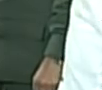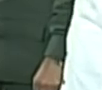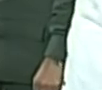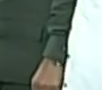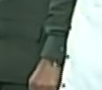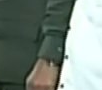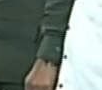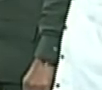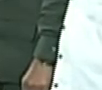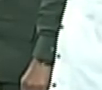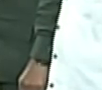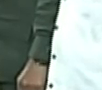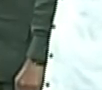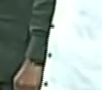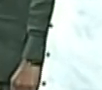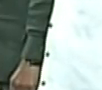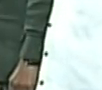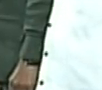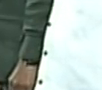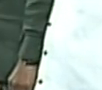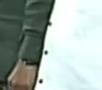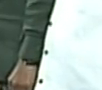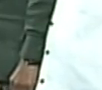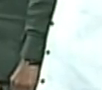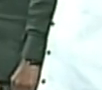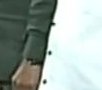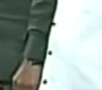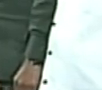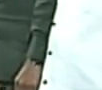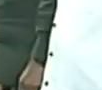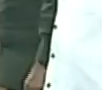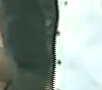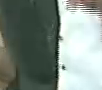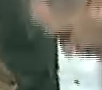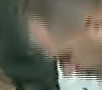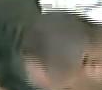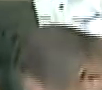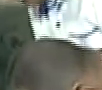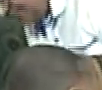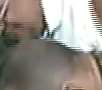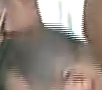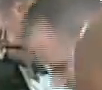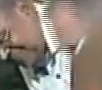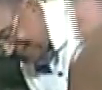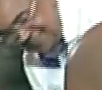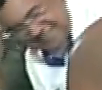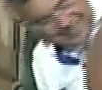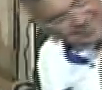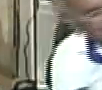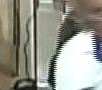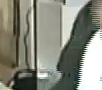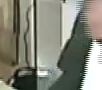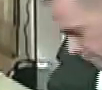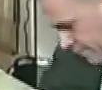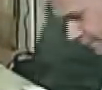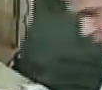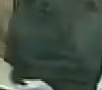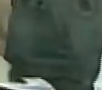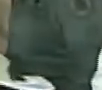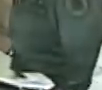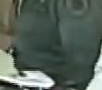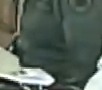al pueblo venezolano del contagio del COVID. Han sido habilitados 75 puntos migratorios